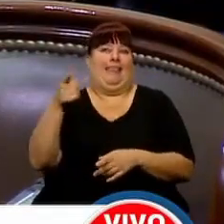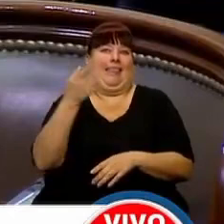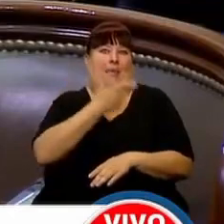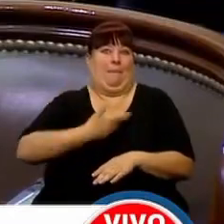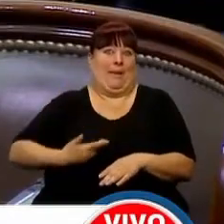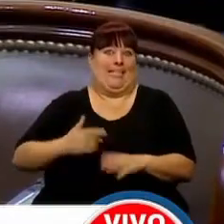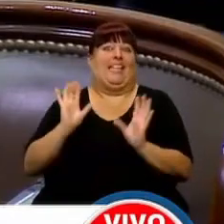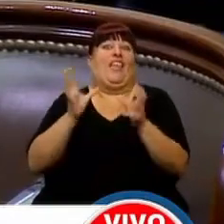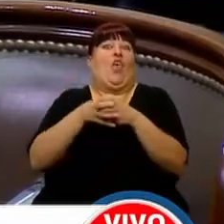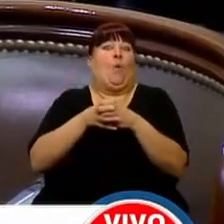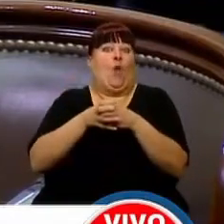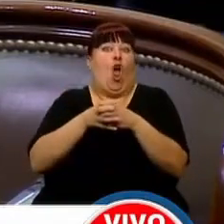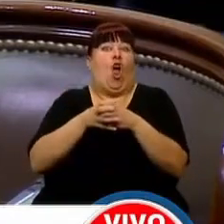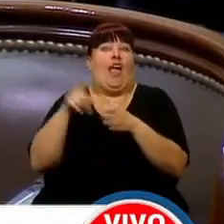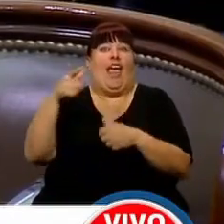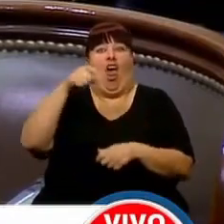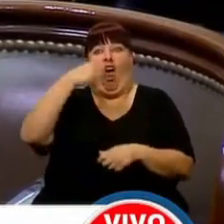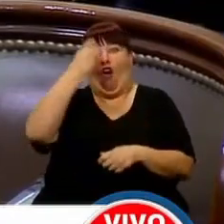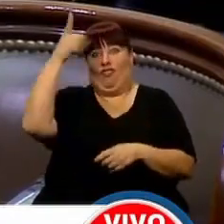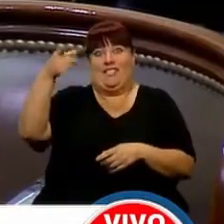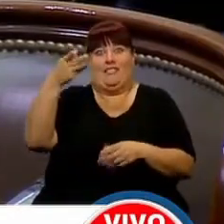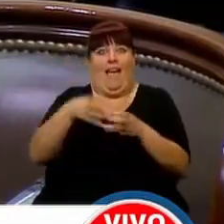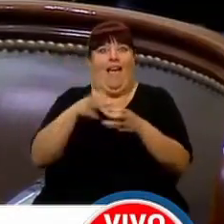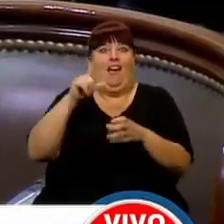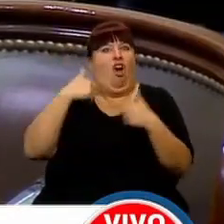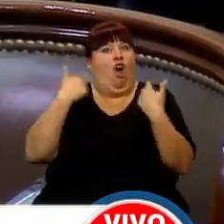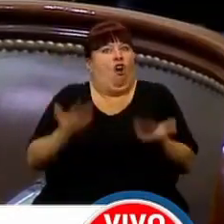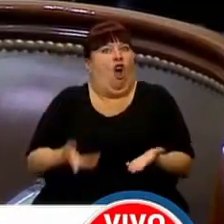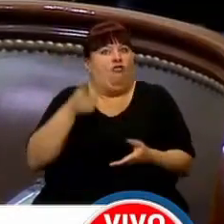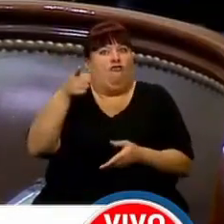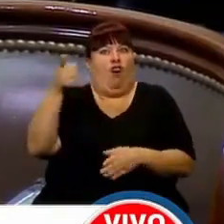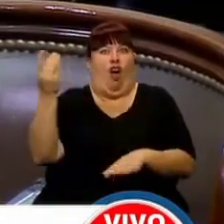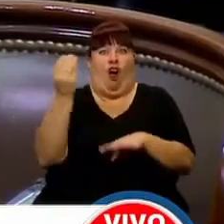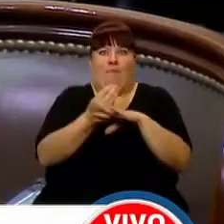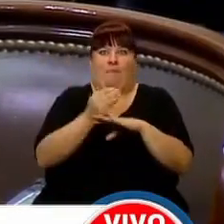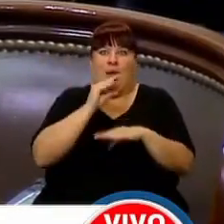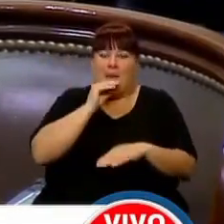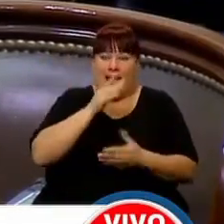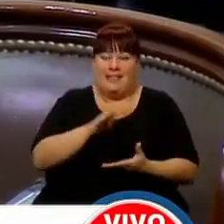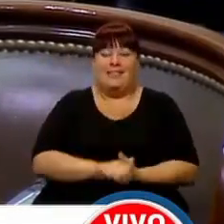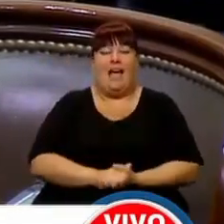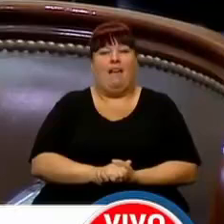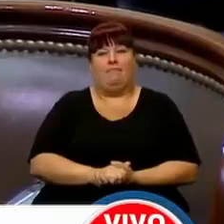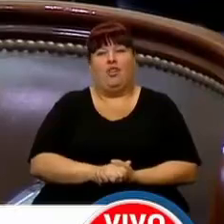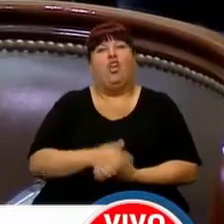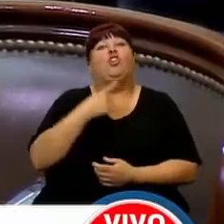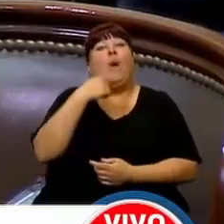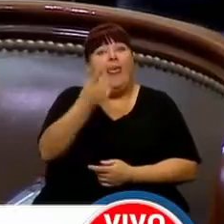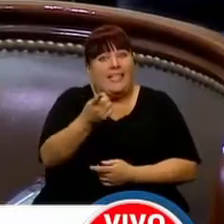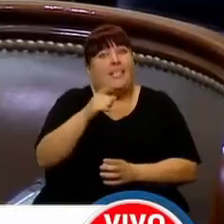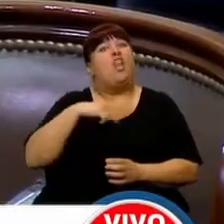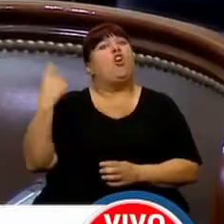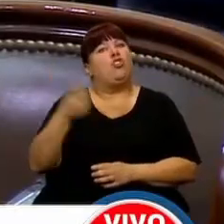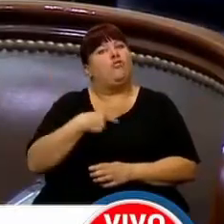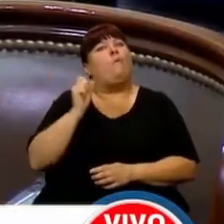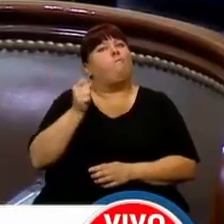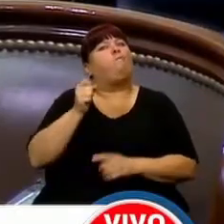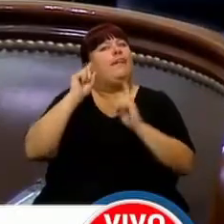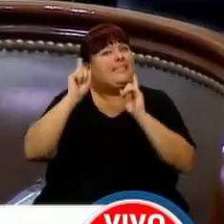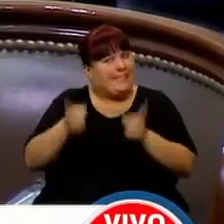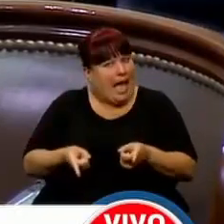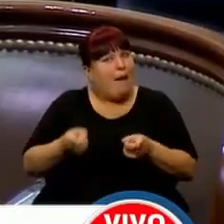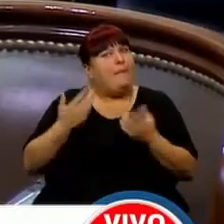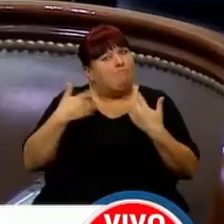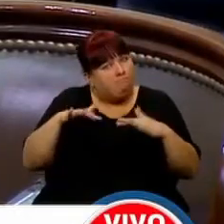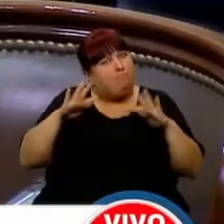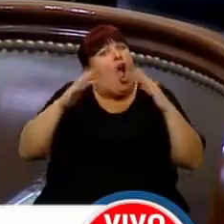presidente del bloque del oficialismo está bastante conforme con usted, diré que nosotros también hemos estado